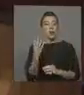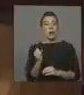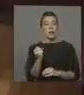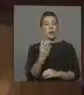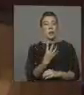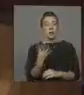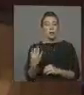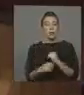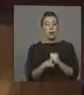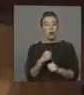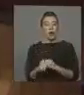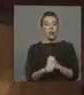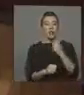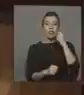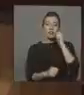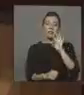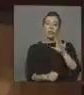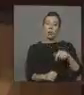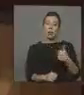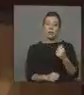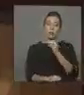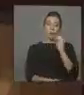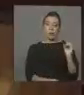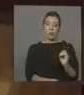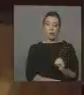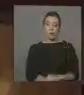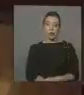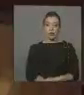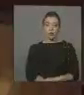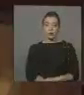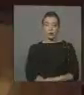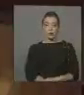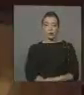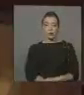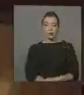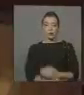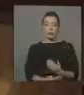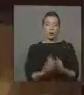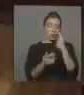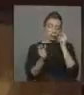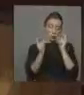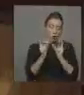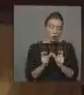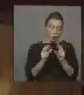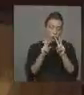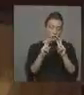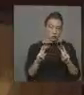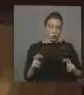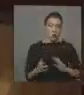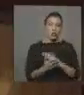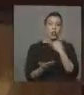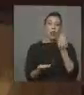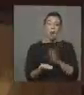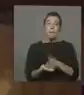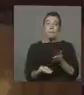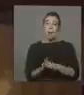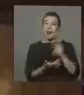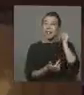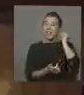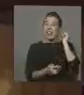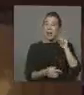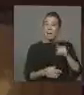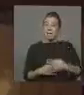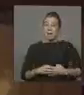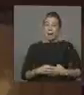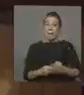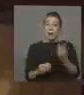y 44 años, que equivale al 5,6%. Al efectuar una auditoría de las muertes maternas